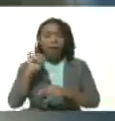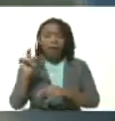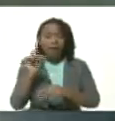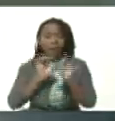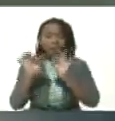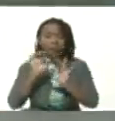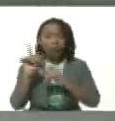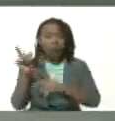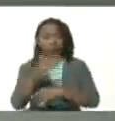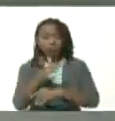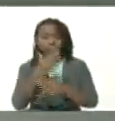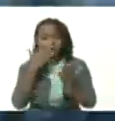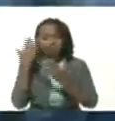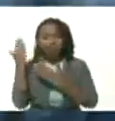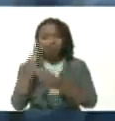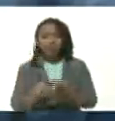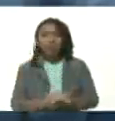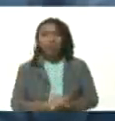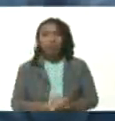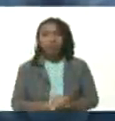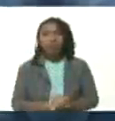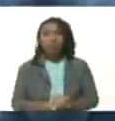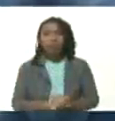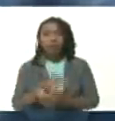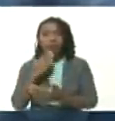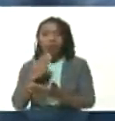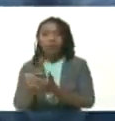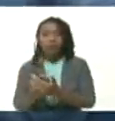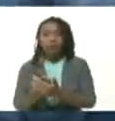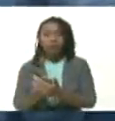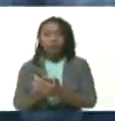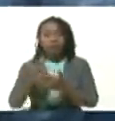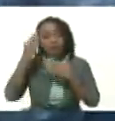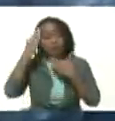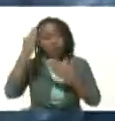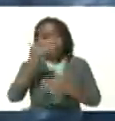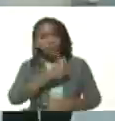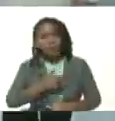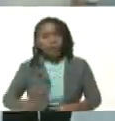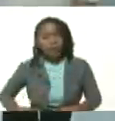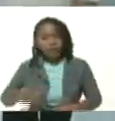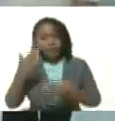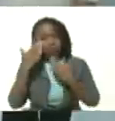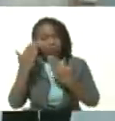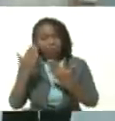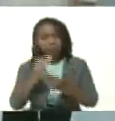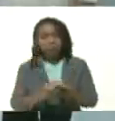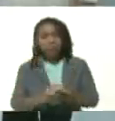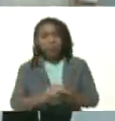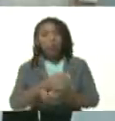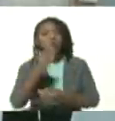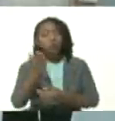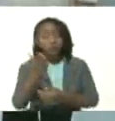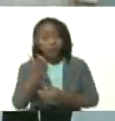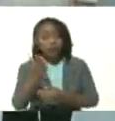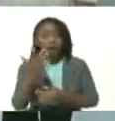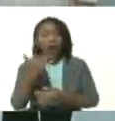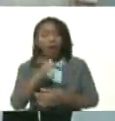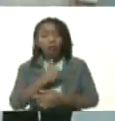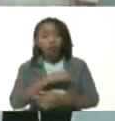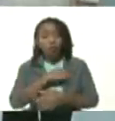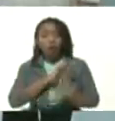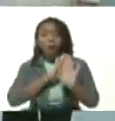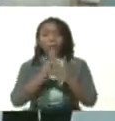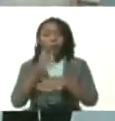comente su parecer. Gracias. Saludos, presidente. Fíjese, cuente usted con esta clase